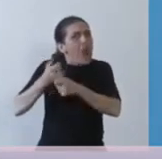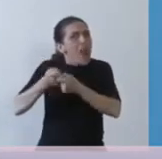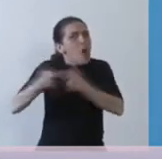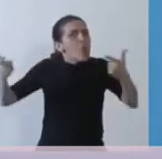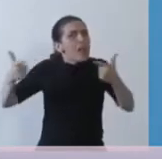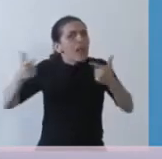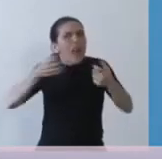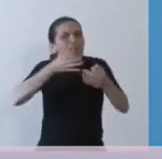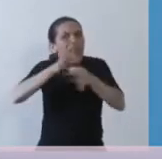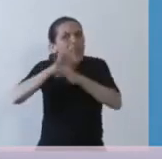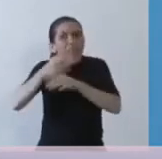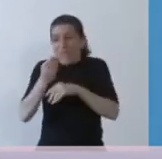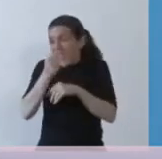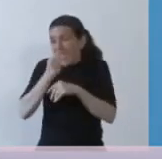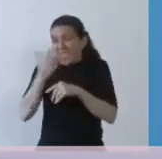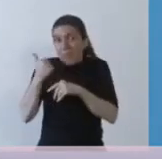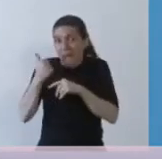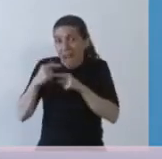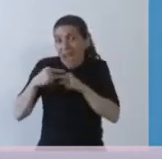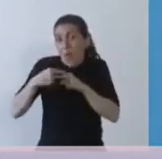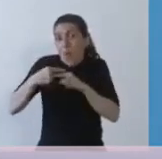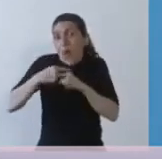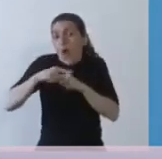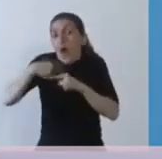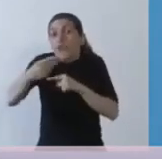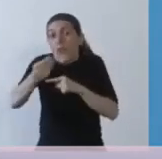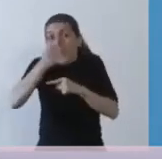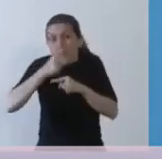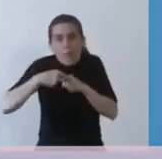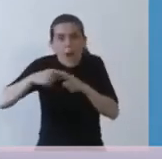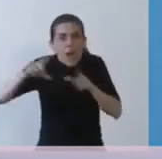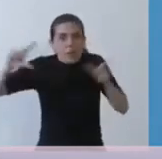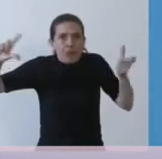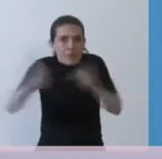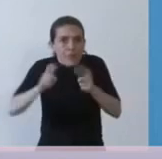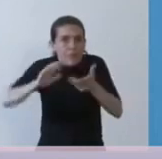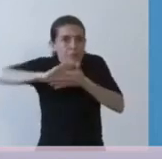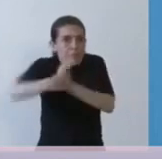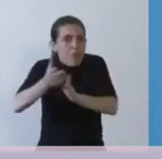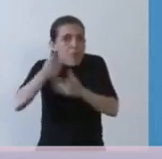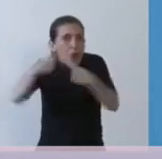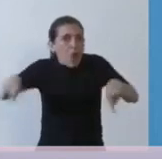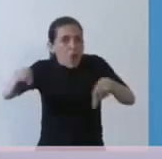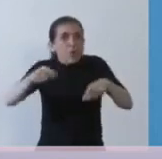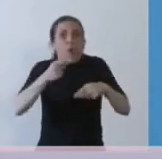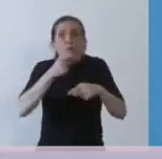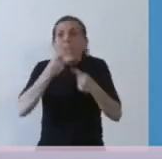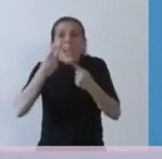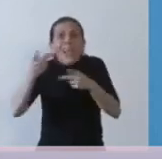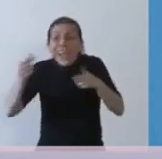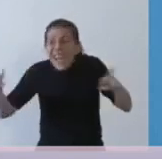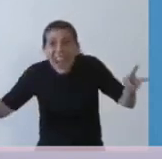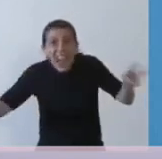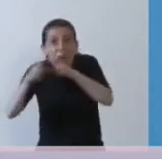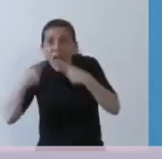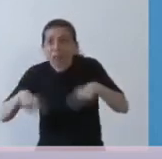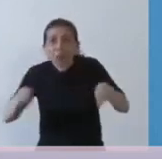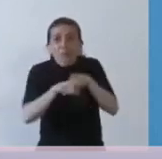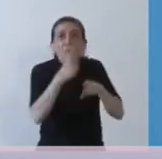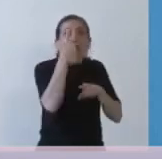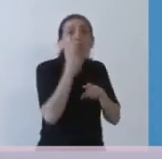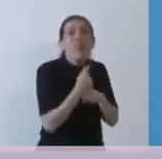100% de un fin de semana al otro niveles de ventas que son los de un un día de Navidad un previo a la Navidad